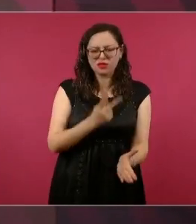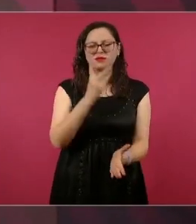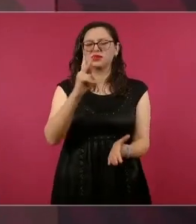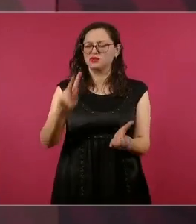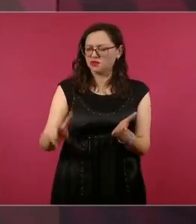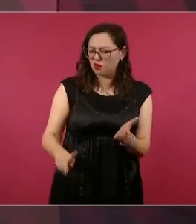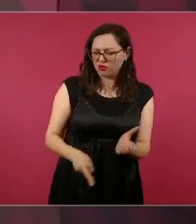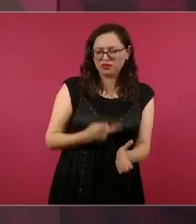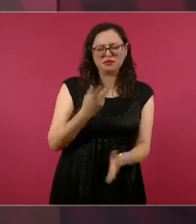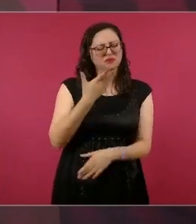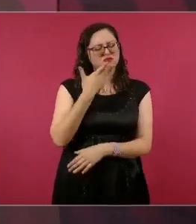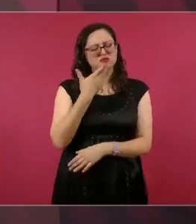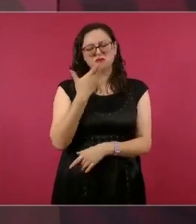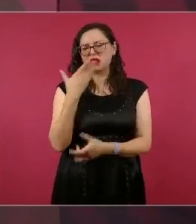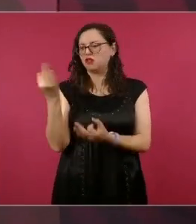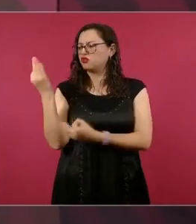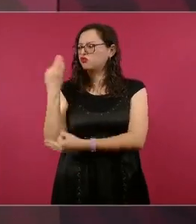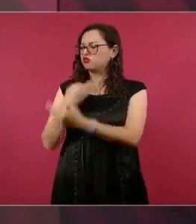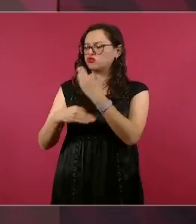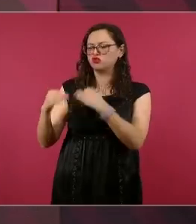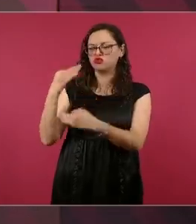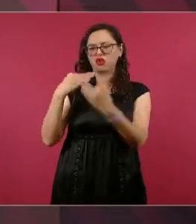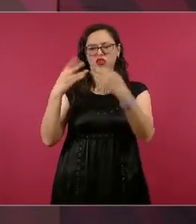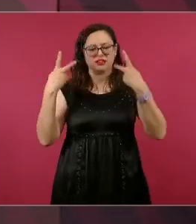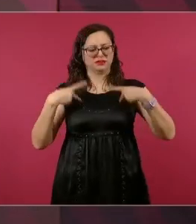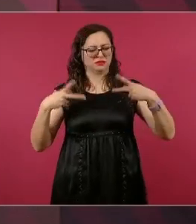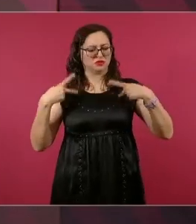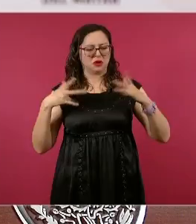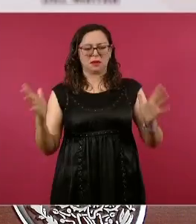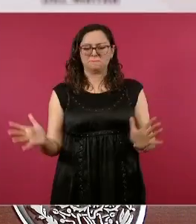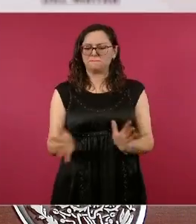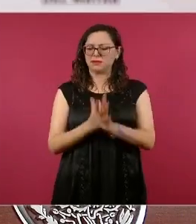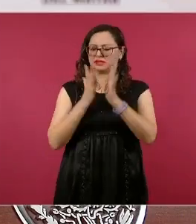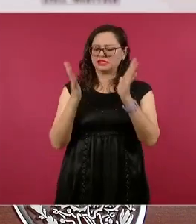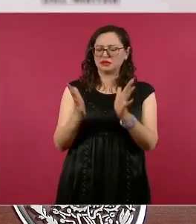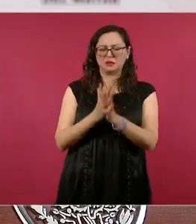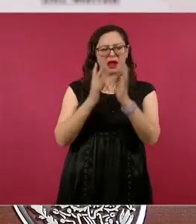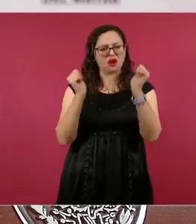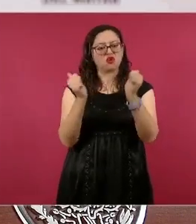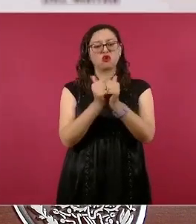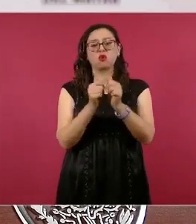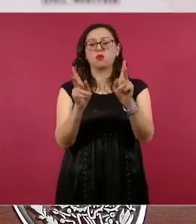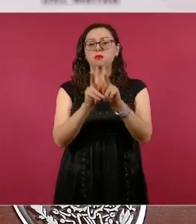que participen todos en paz. El que